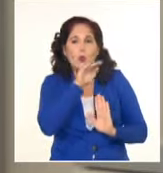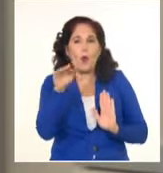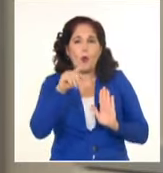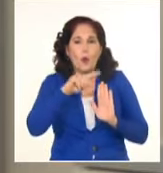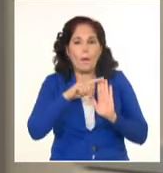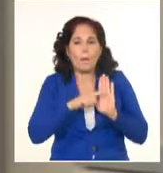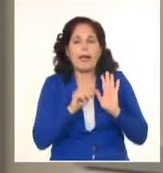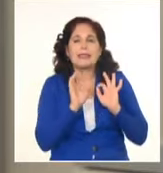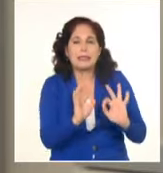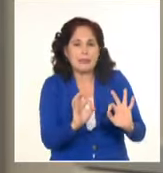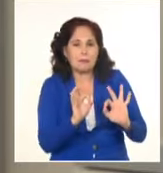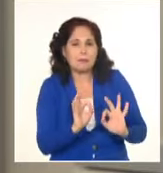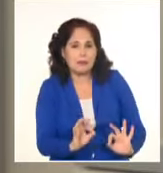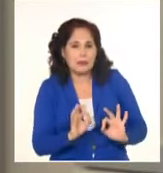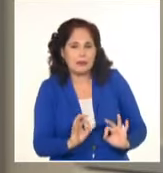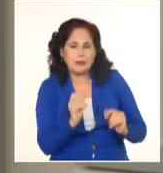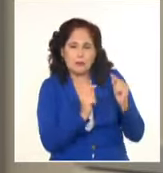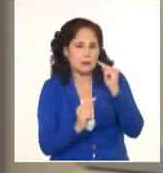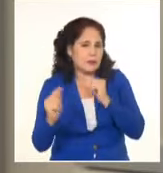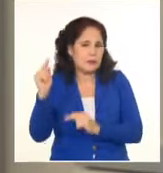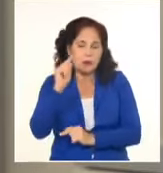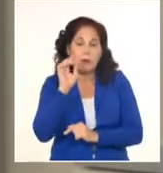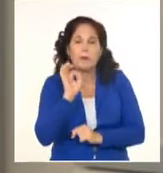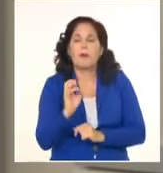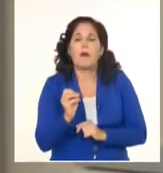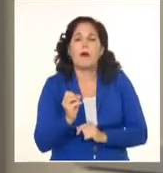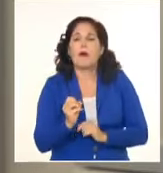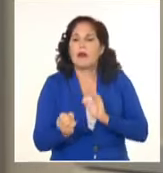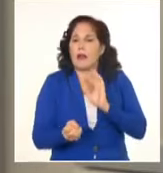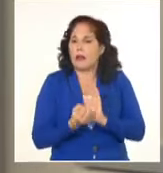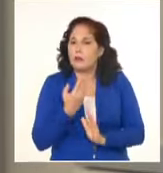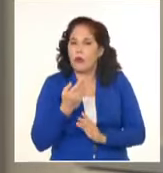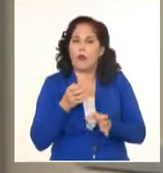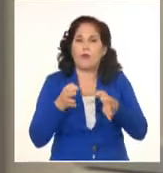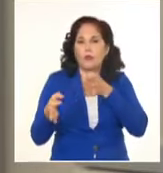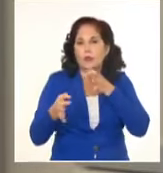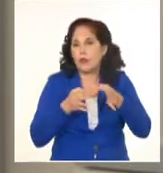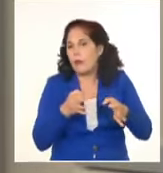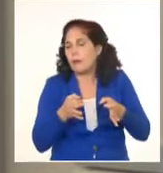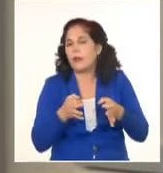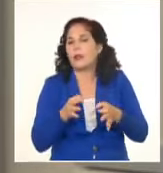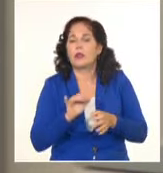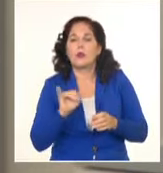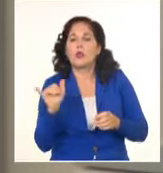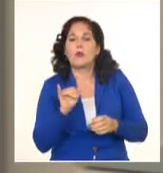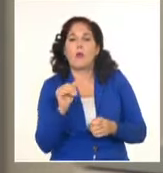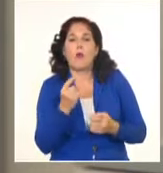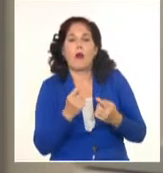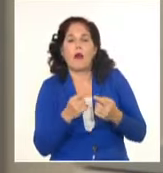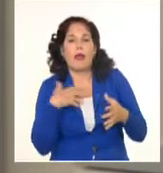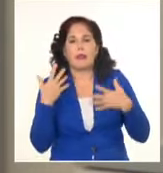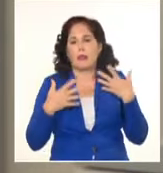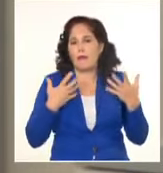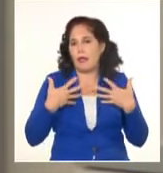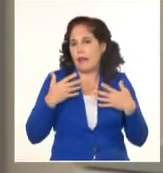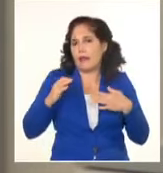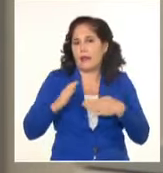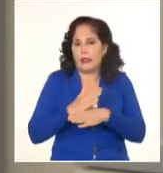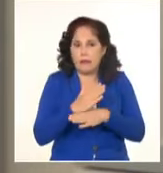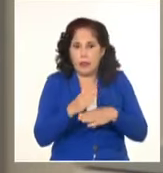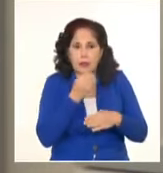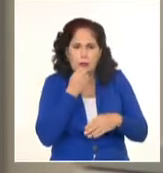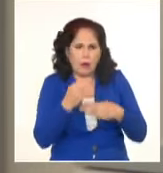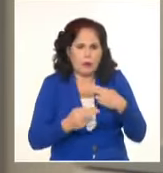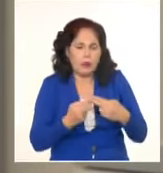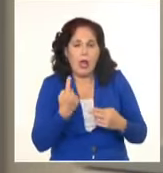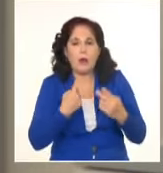particulares que tienen que ver fundamentalmente con eso, con la creación, el funcionamiento y la extinción de este tipo de actores, las actividades que pueden realizar y